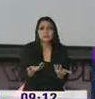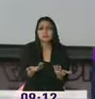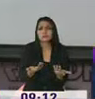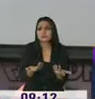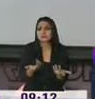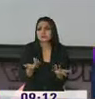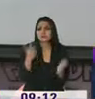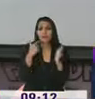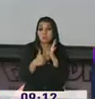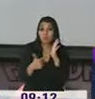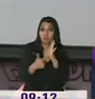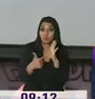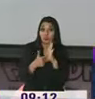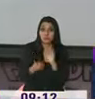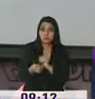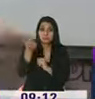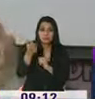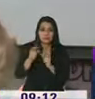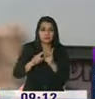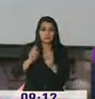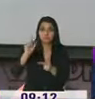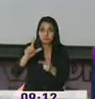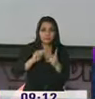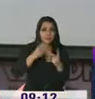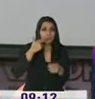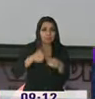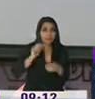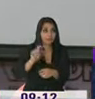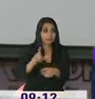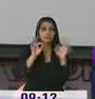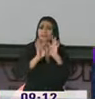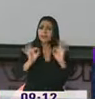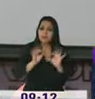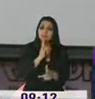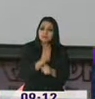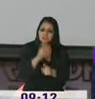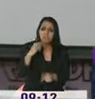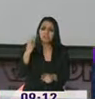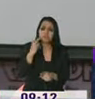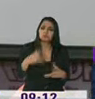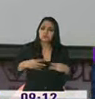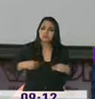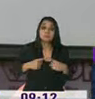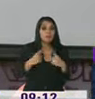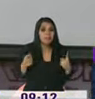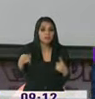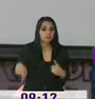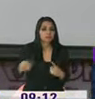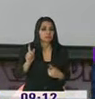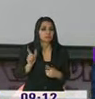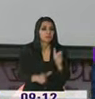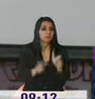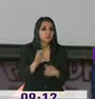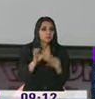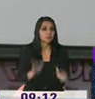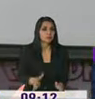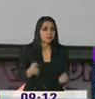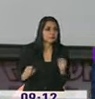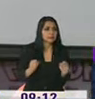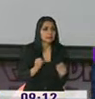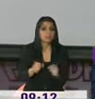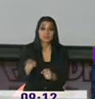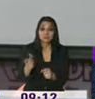vamos a decir, pues unas medidas, un paquetazo, pero sí está muy a la expectativa de que las medidas que se